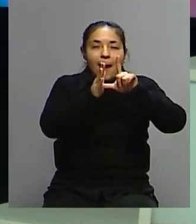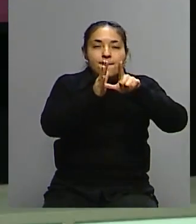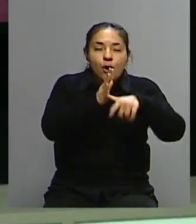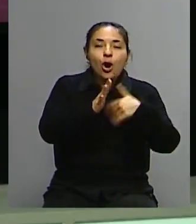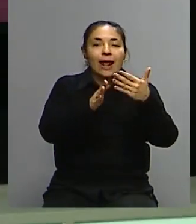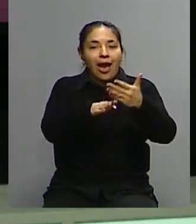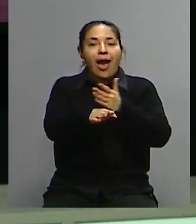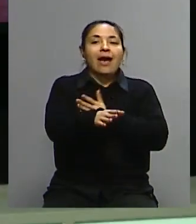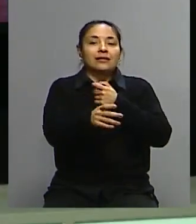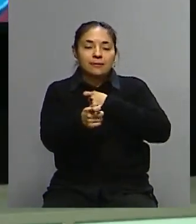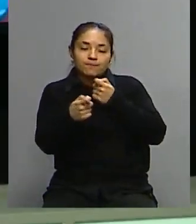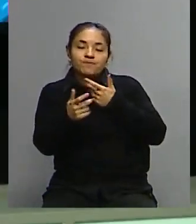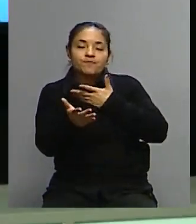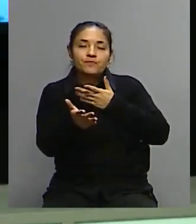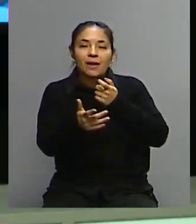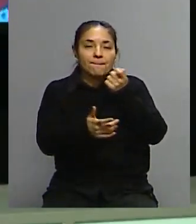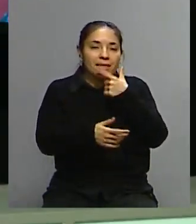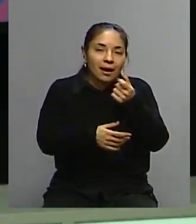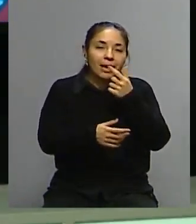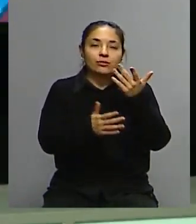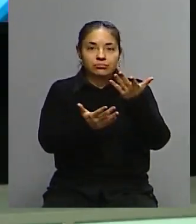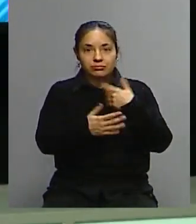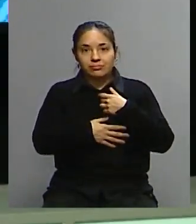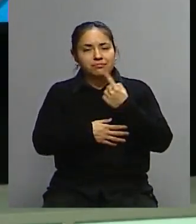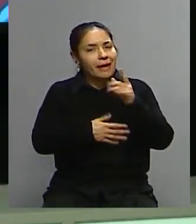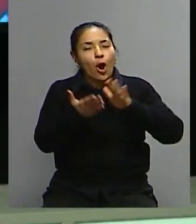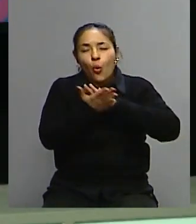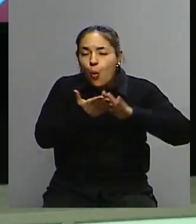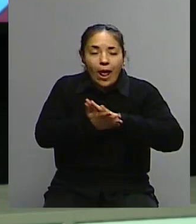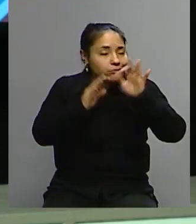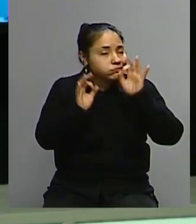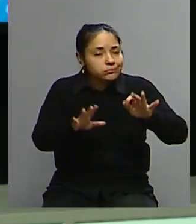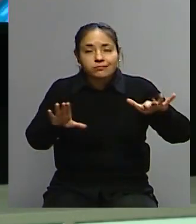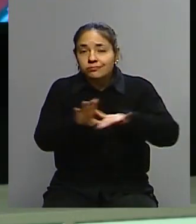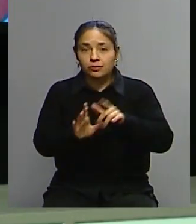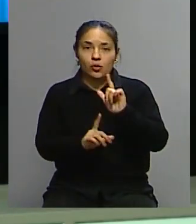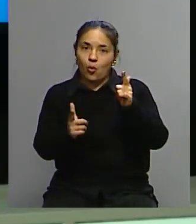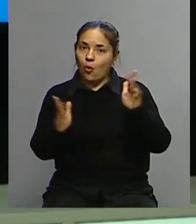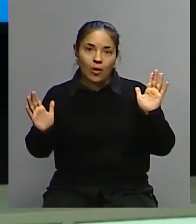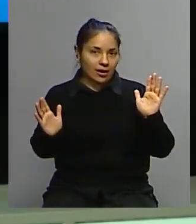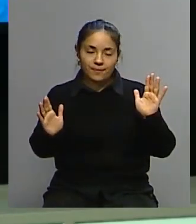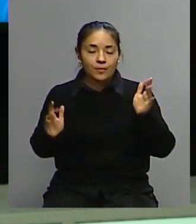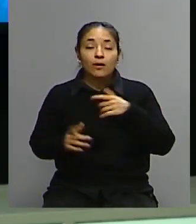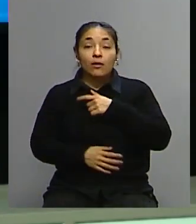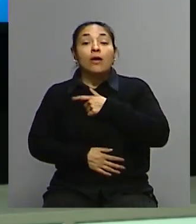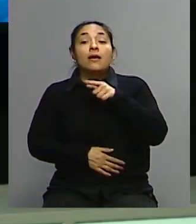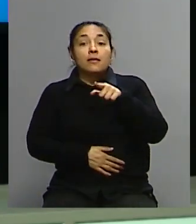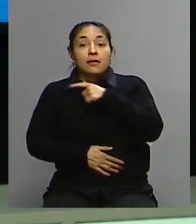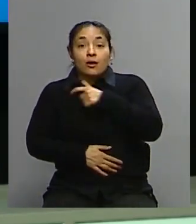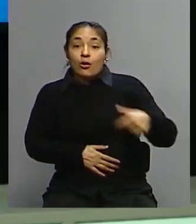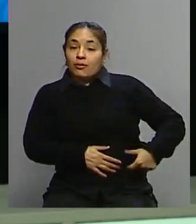ya lamentablemente ya no hay como un remedio, no hay una cura en relación a eso, ¿sí? El sistema de salud se ve mucho más